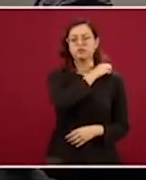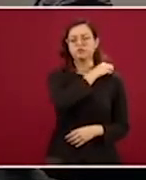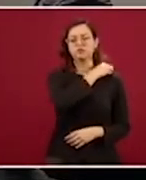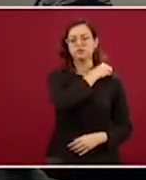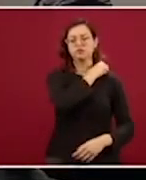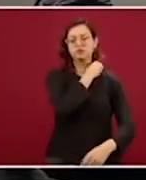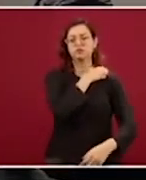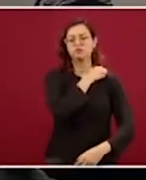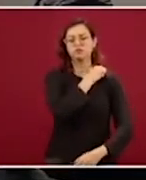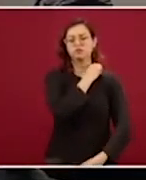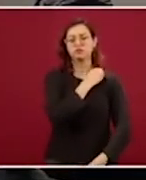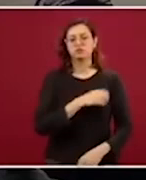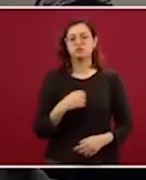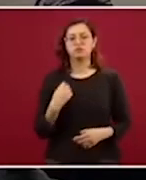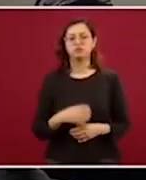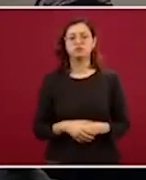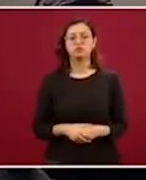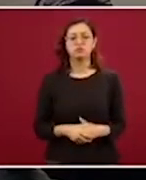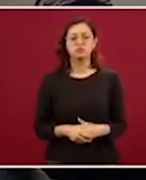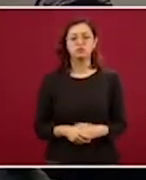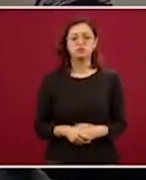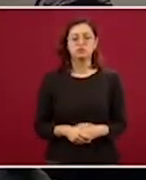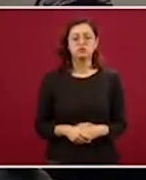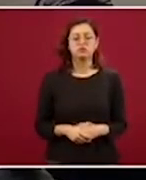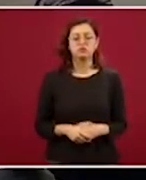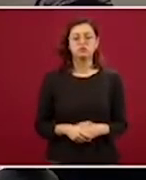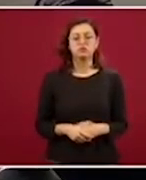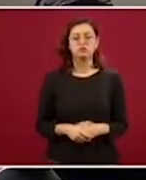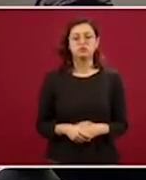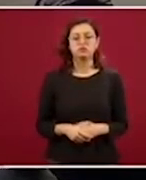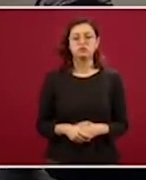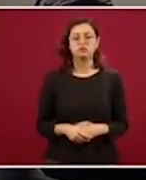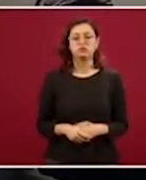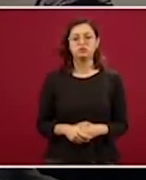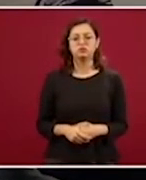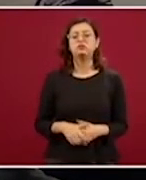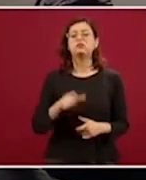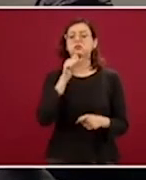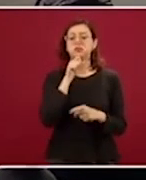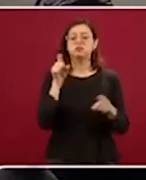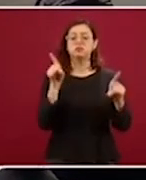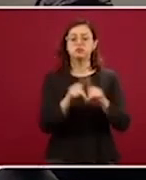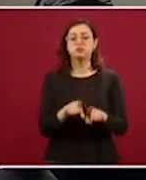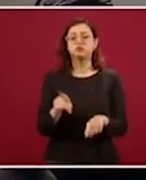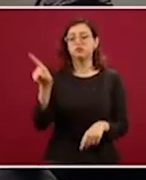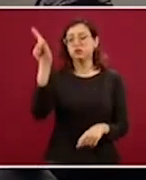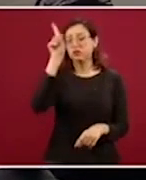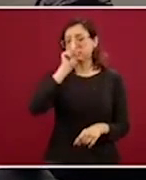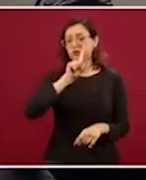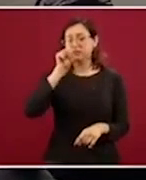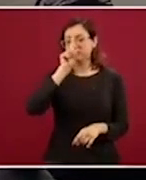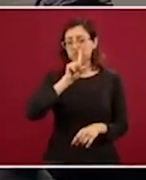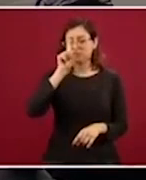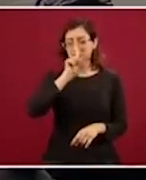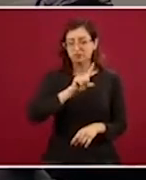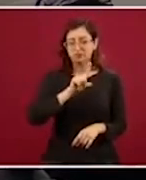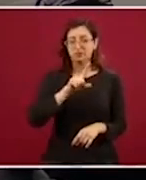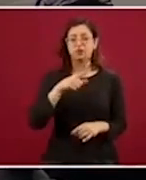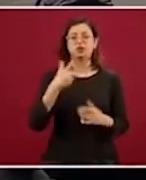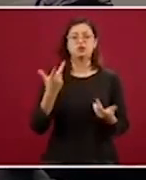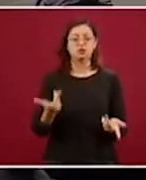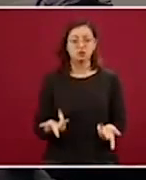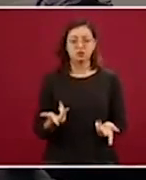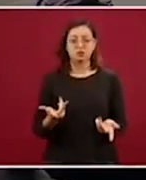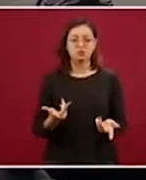Regresamos para arriba, exacto. Y luego hemos recomendado, la Secretaría de Salud ha recomendado la suspensión de actividades